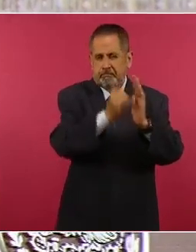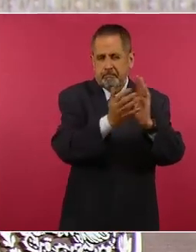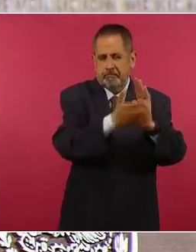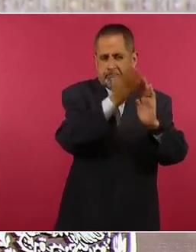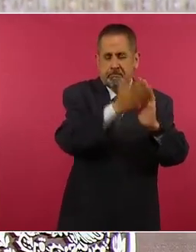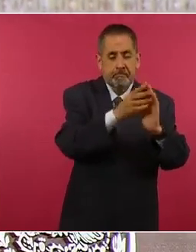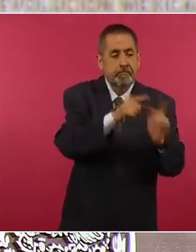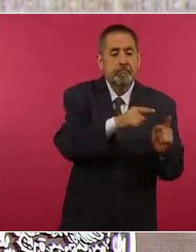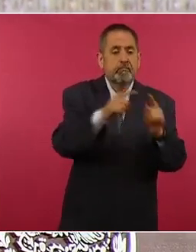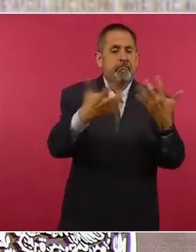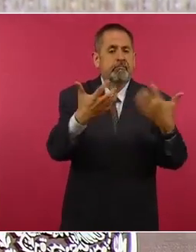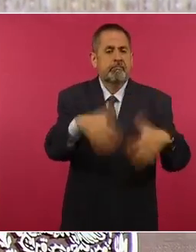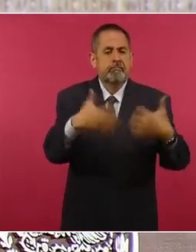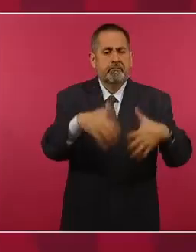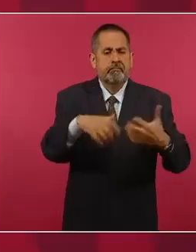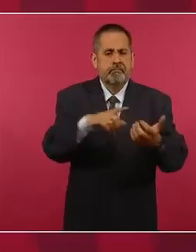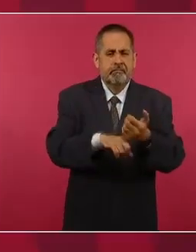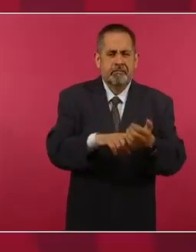coquizadora